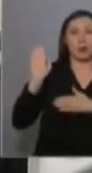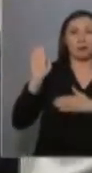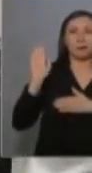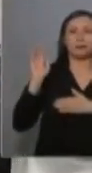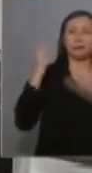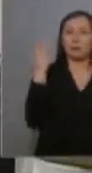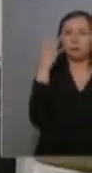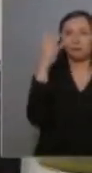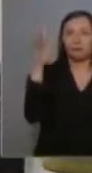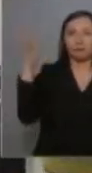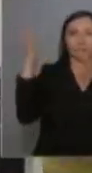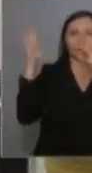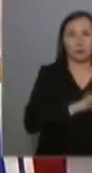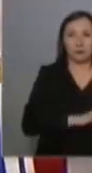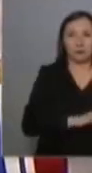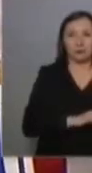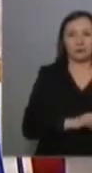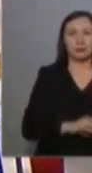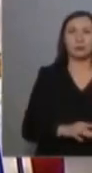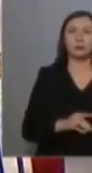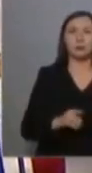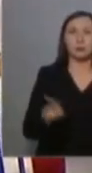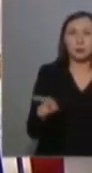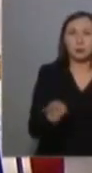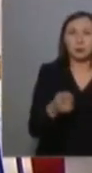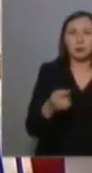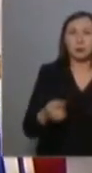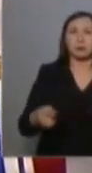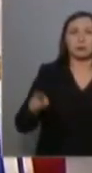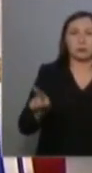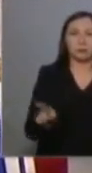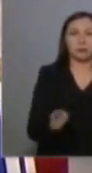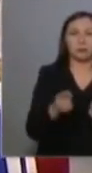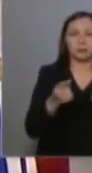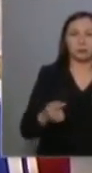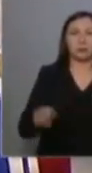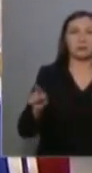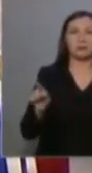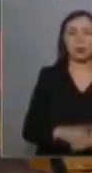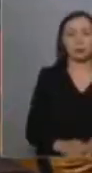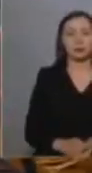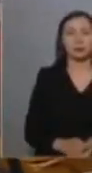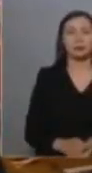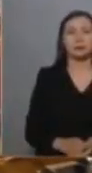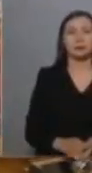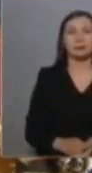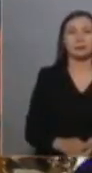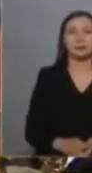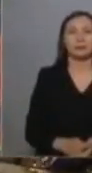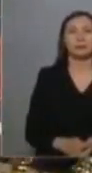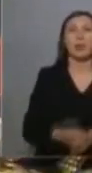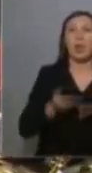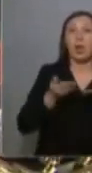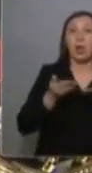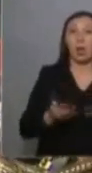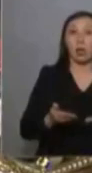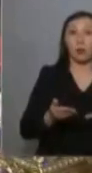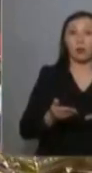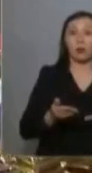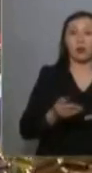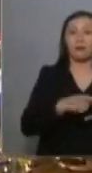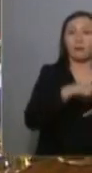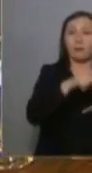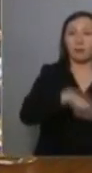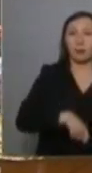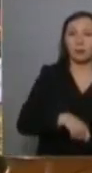Magallanes, concienciado con la diversidad étnica y nacional e indígena de Chile. Después, Boric firmó las